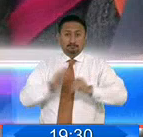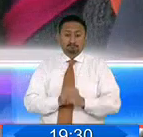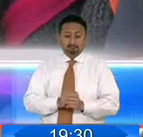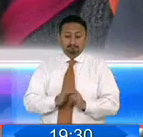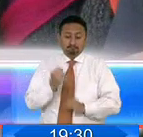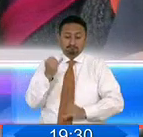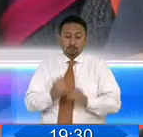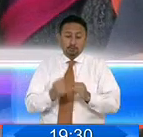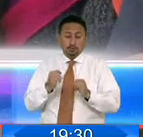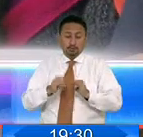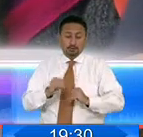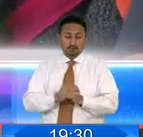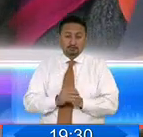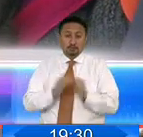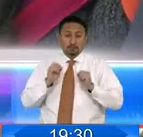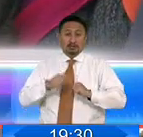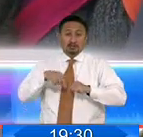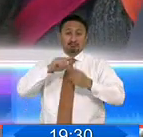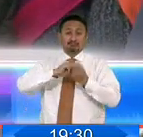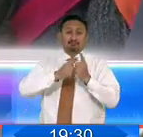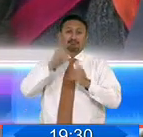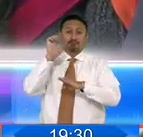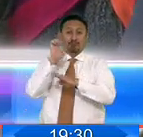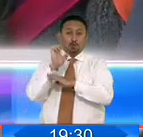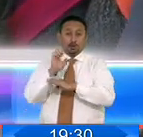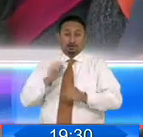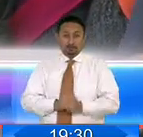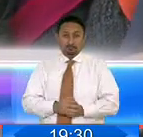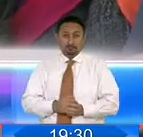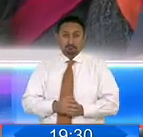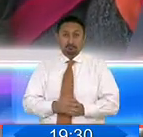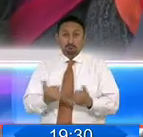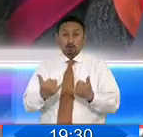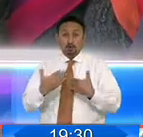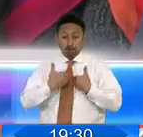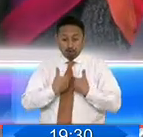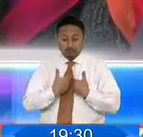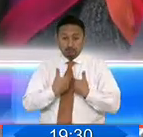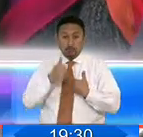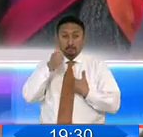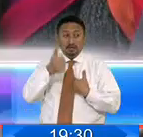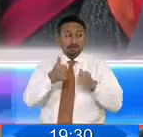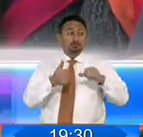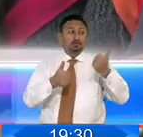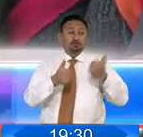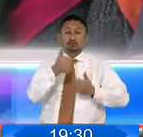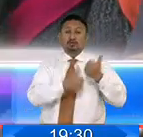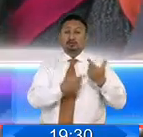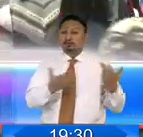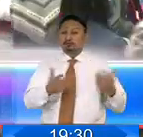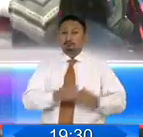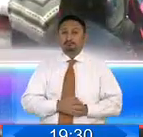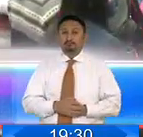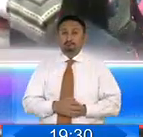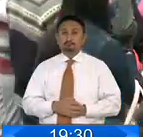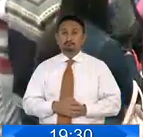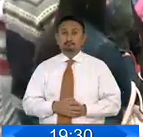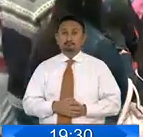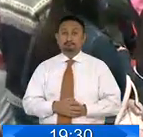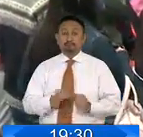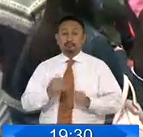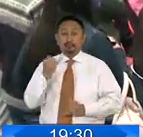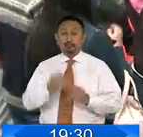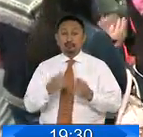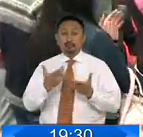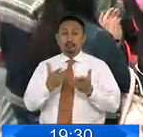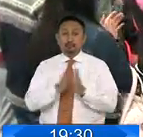es la única manera de cambiar el país no queremos hoy me hacen a mí mañana harán a cualquier otro candidato último recurso en el